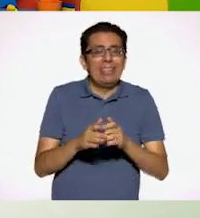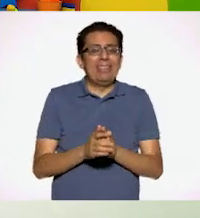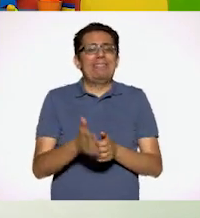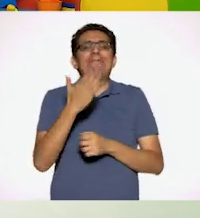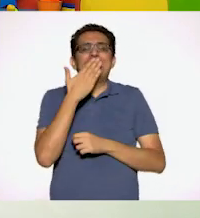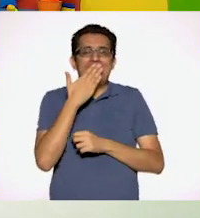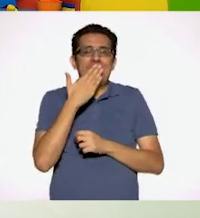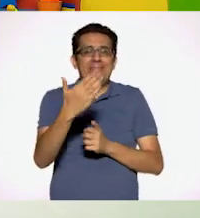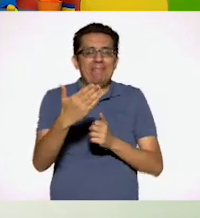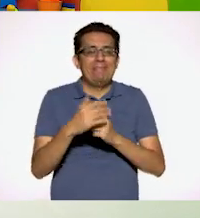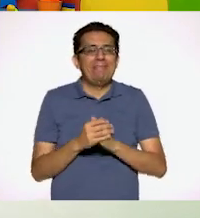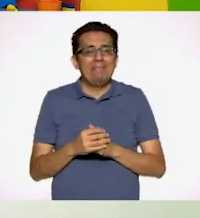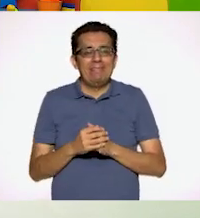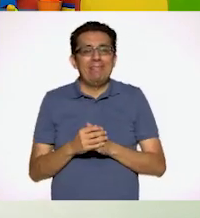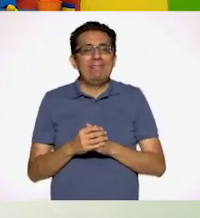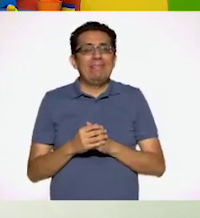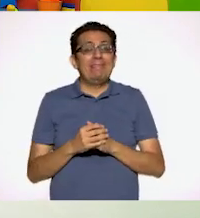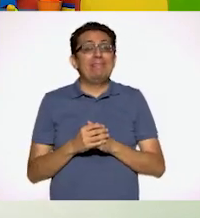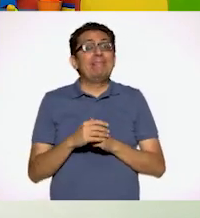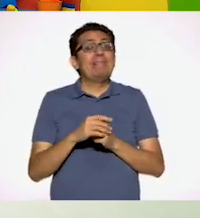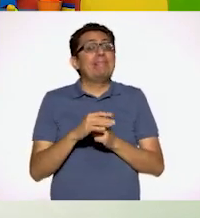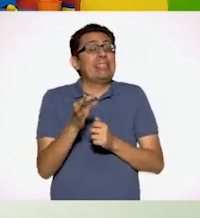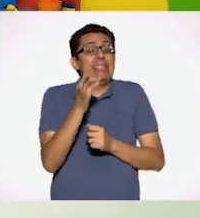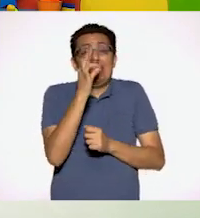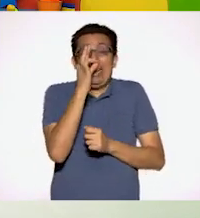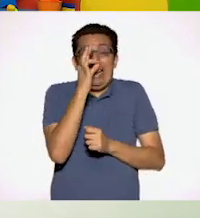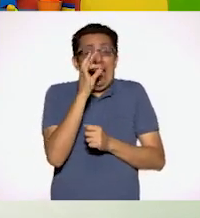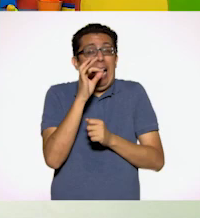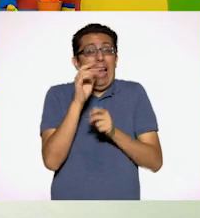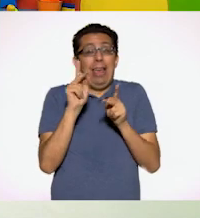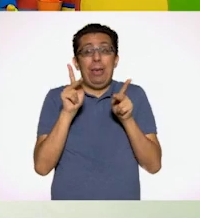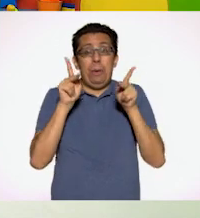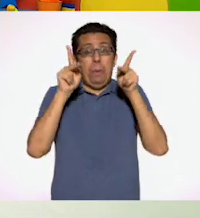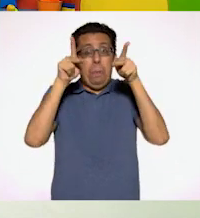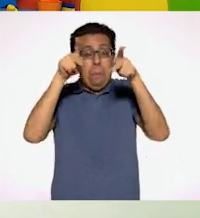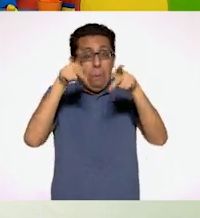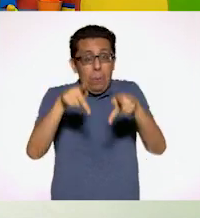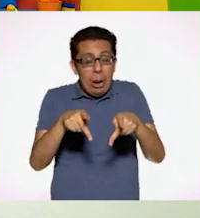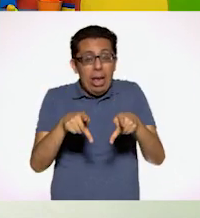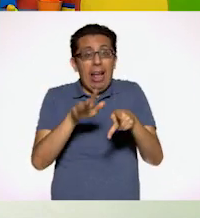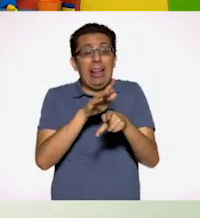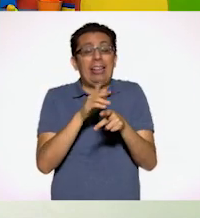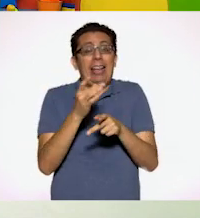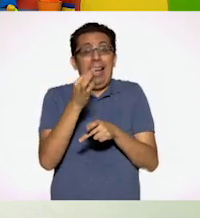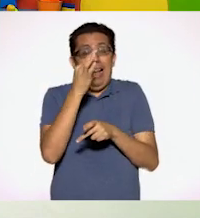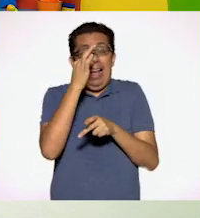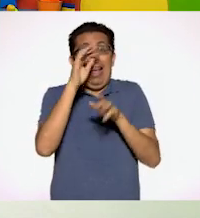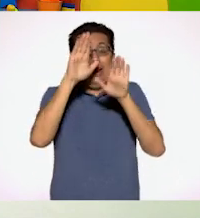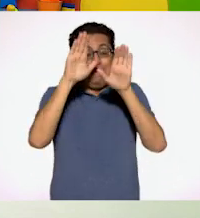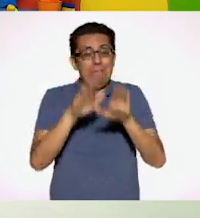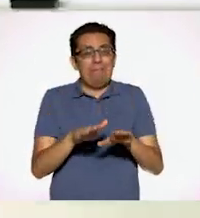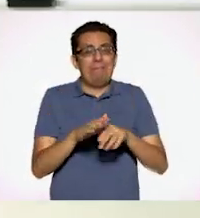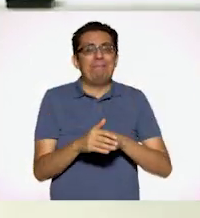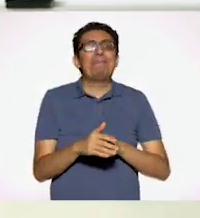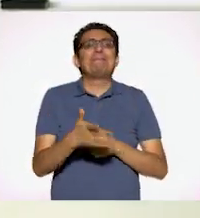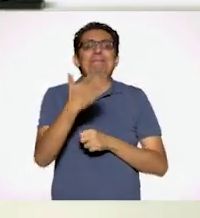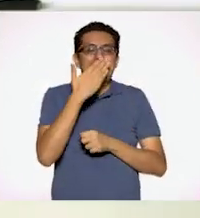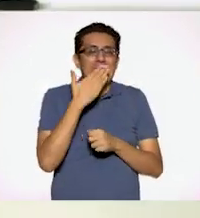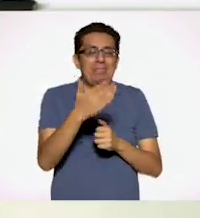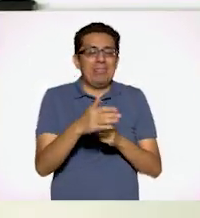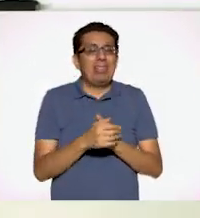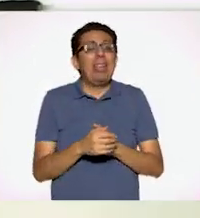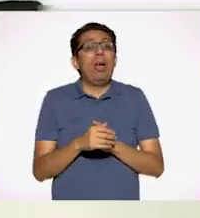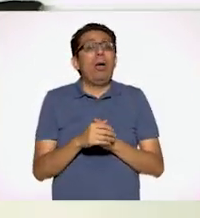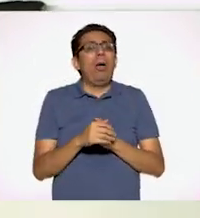¡Bien! Se te iba a caer el puente. ¡Sí! Sentí el puente arriba de mí. ¡Muy bien!